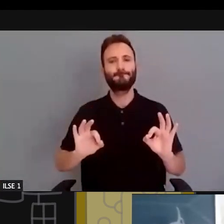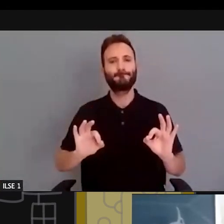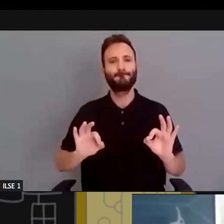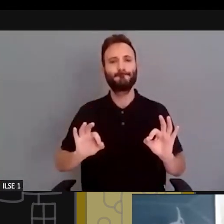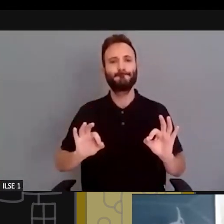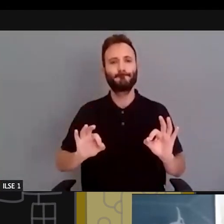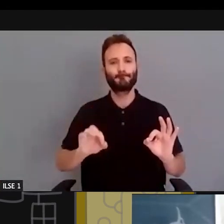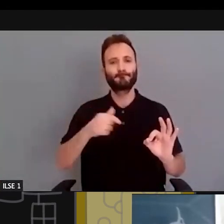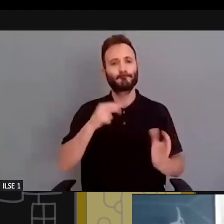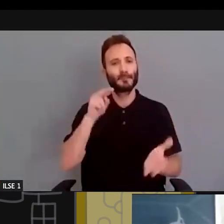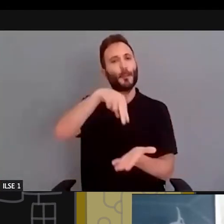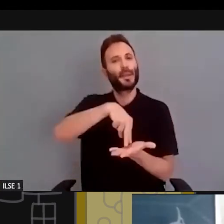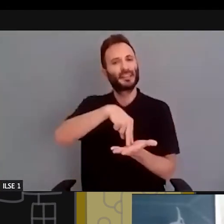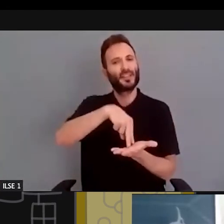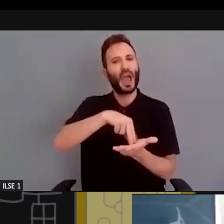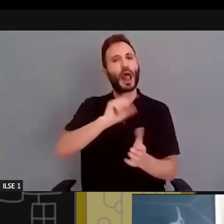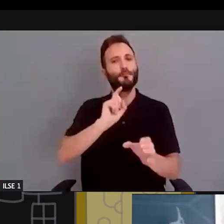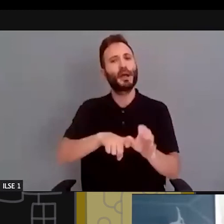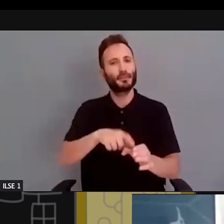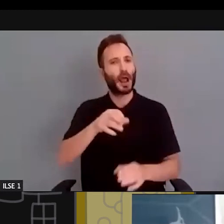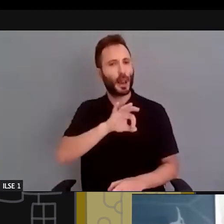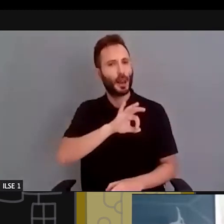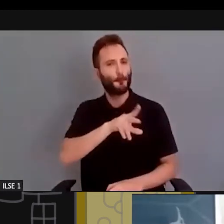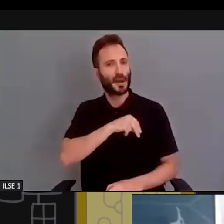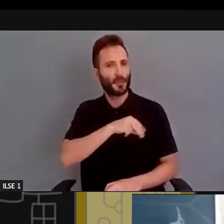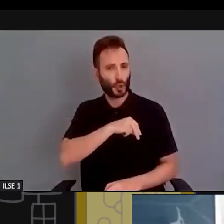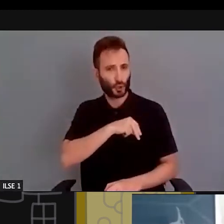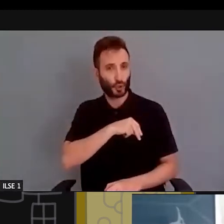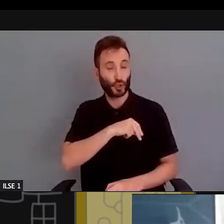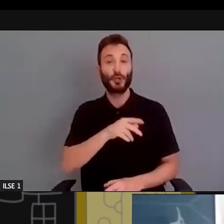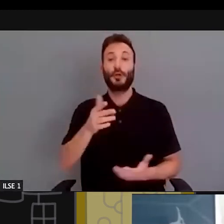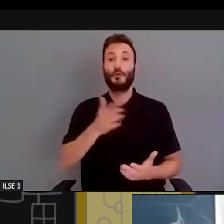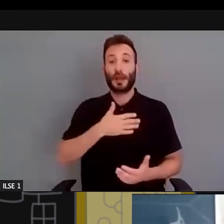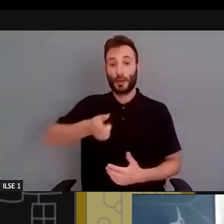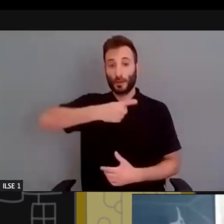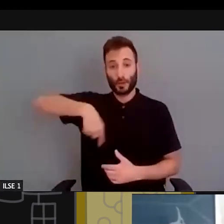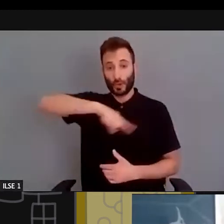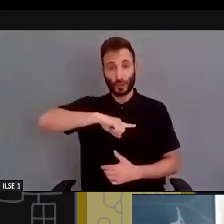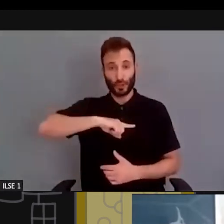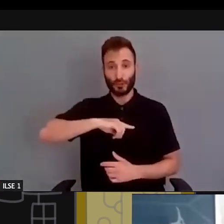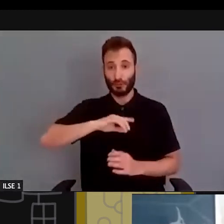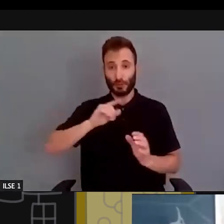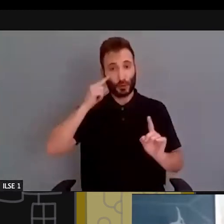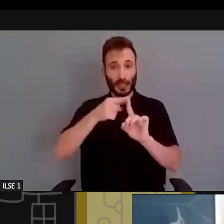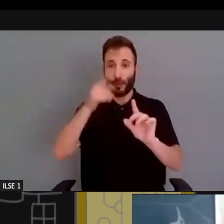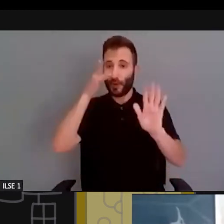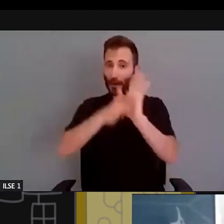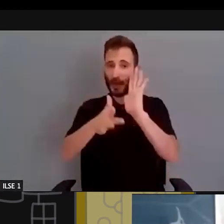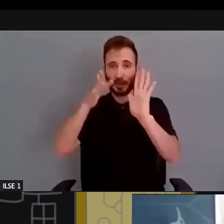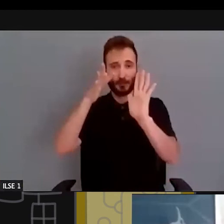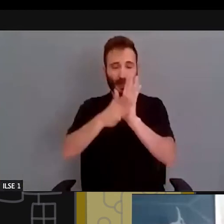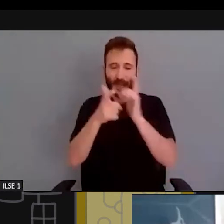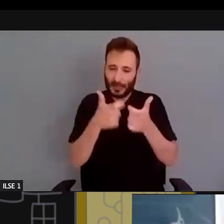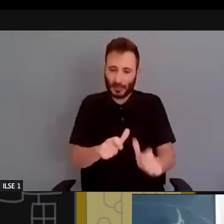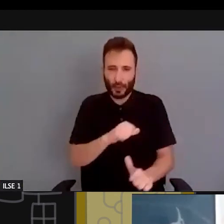estar aquí, ¿no? estar en estos premios. Para nosotros nos sirve sobre todo para poder explicar, ¿no?, al sector privado, que